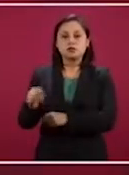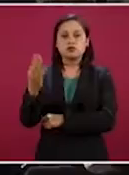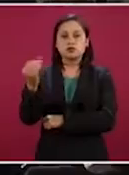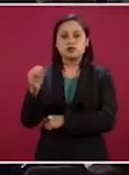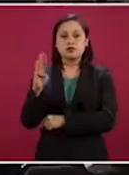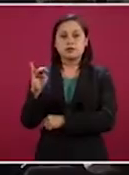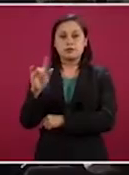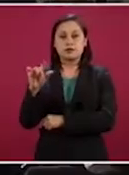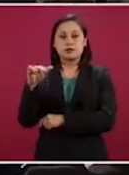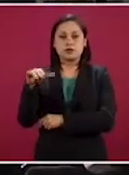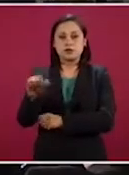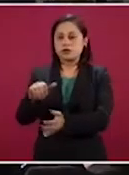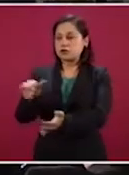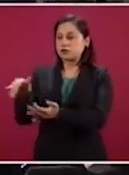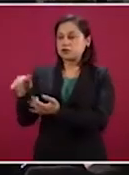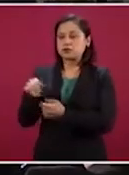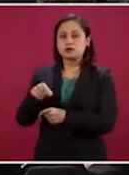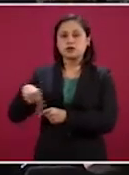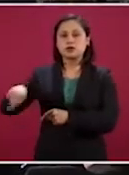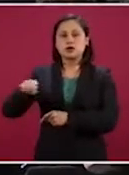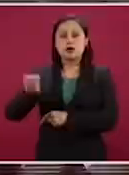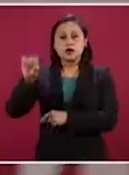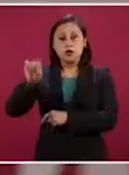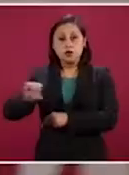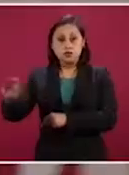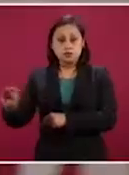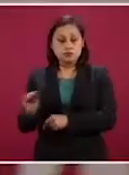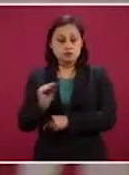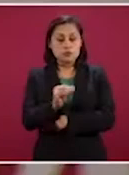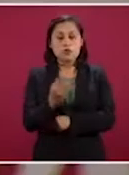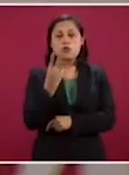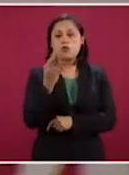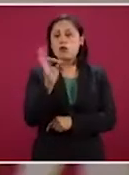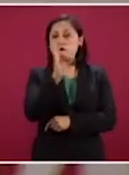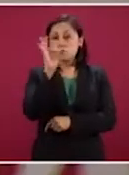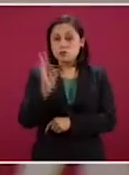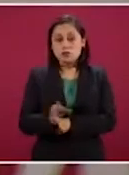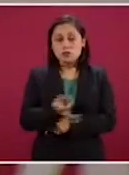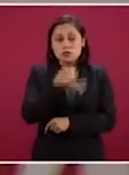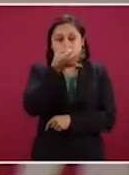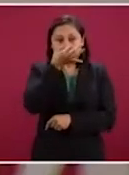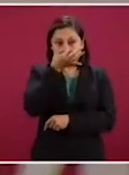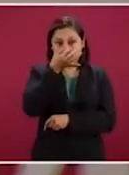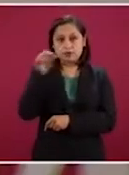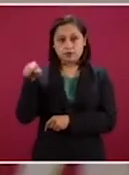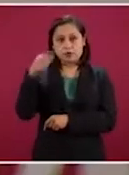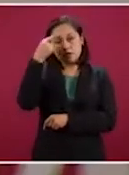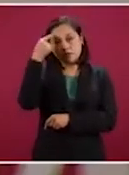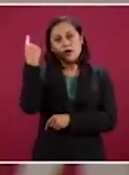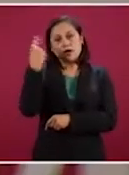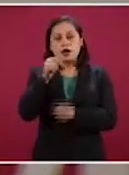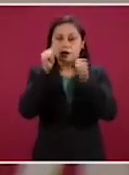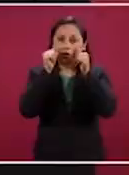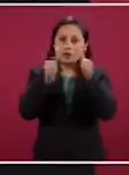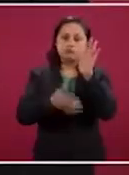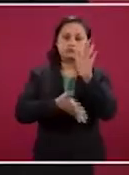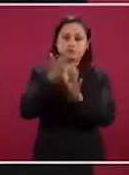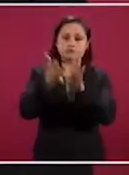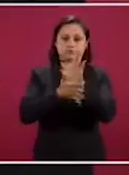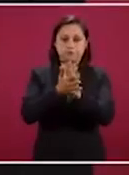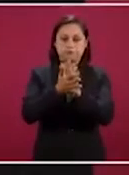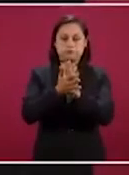y únicamente invierten el día de hoy el 4% de ese dinero en infraestructura. Si